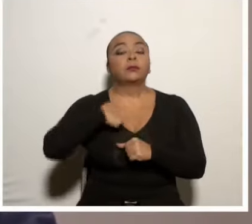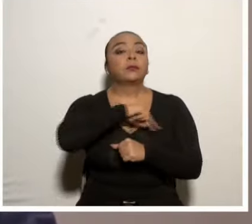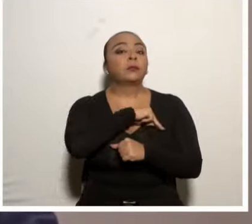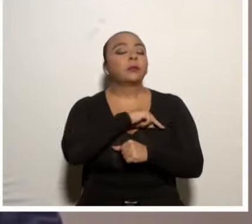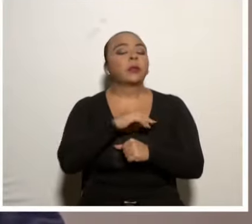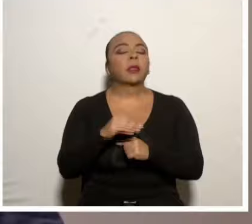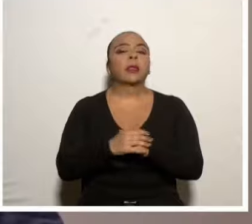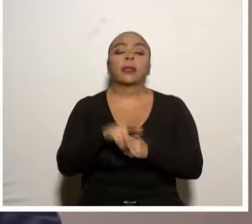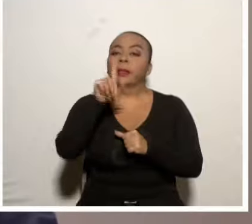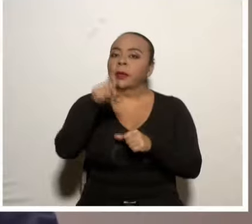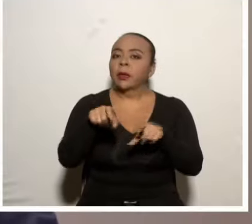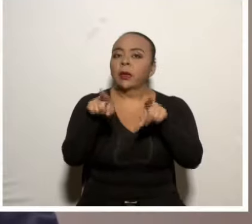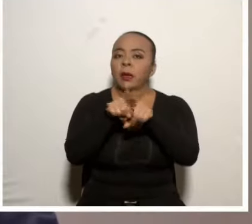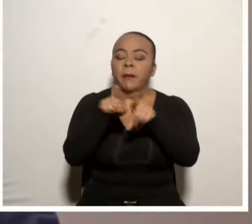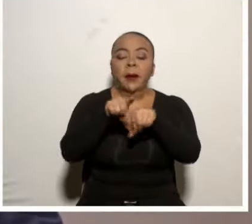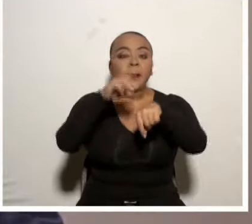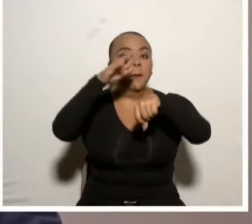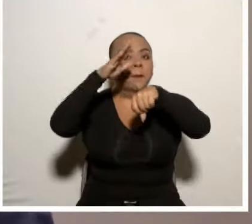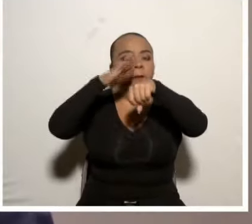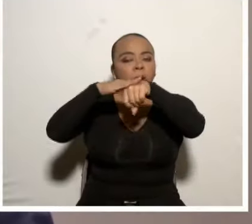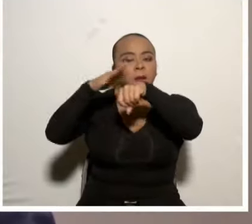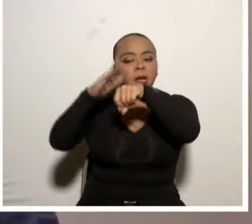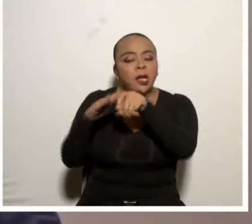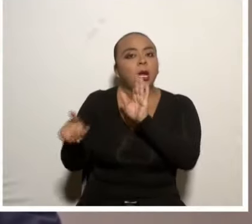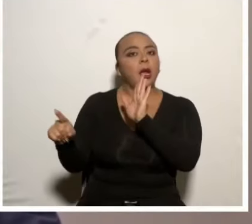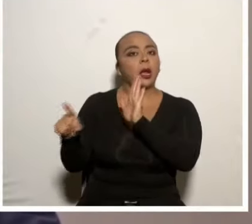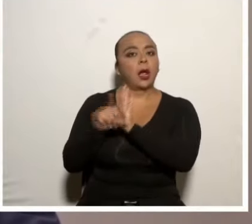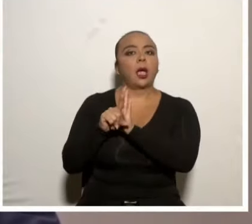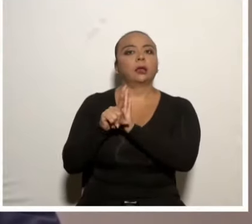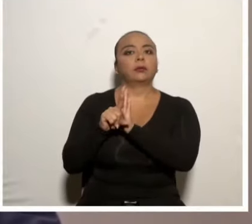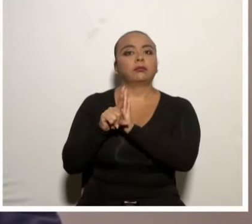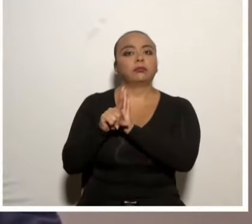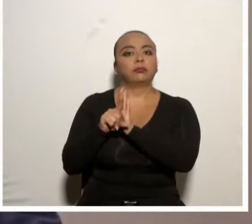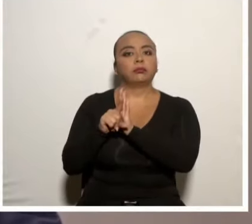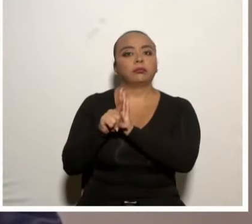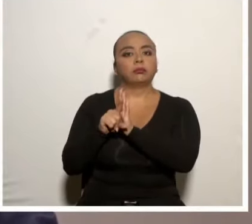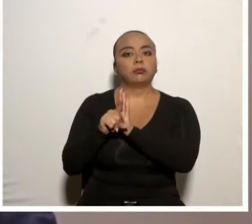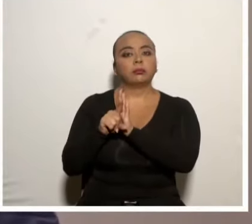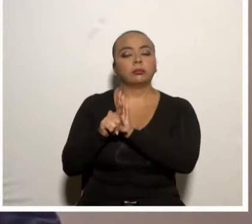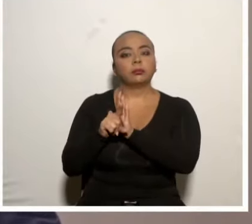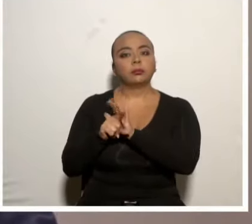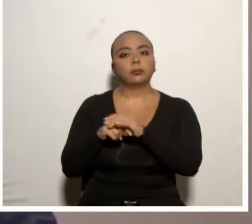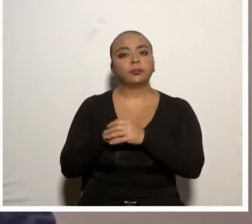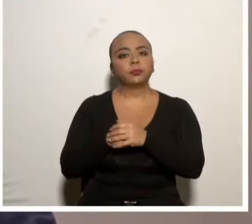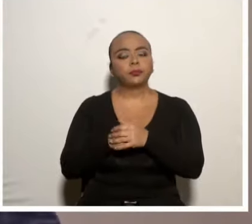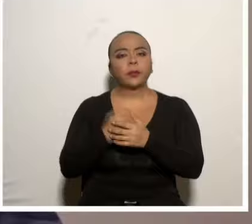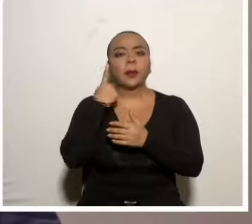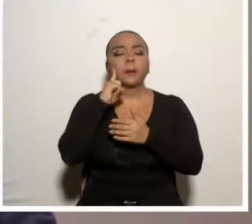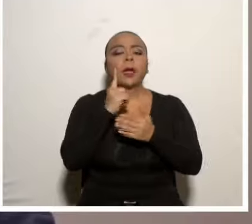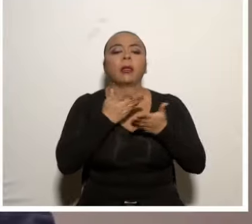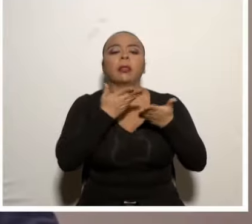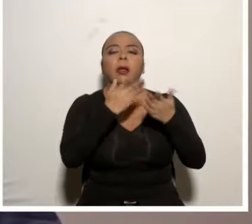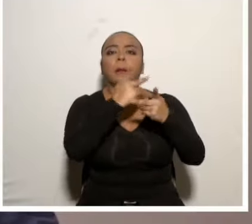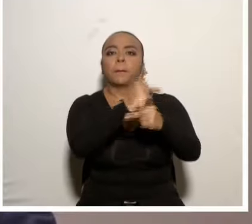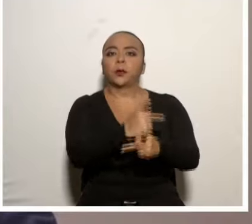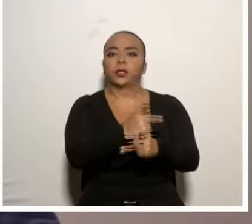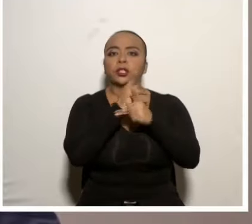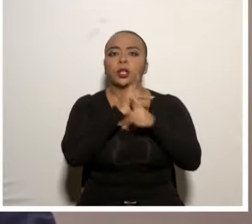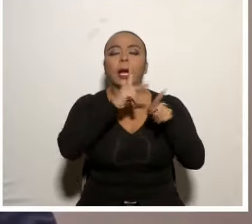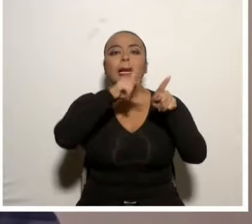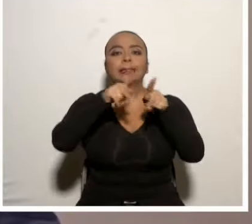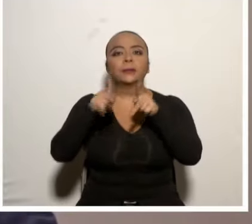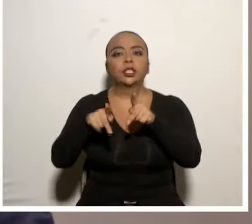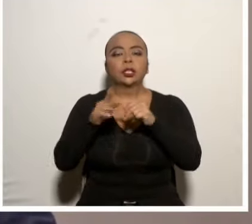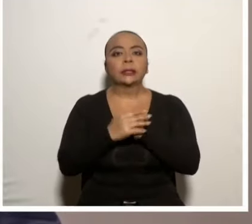nosotros también que permitir una ley que se le dé protección a quien